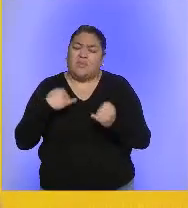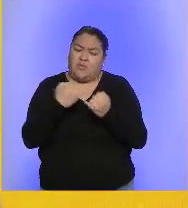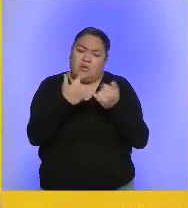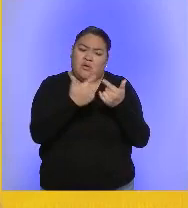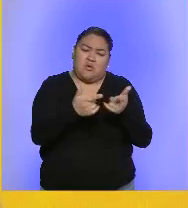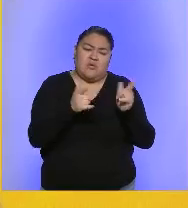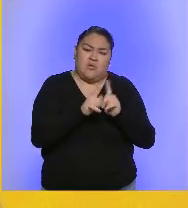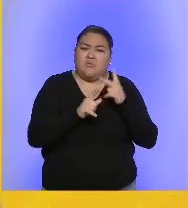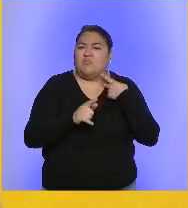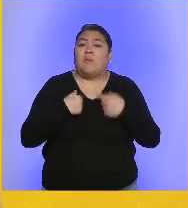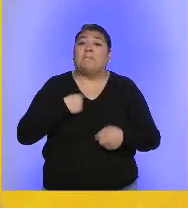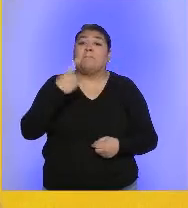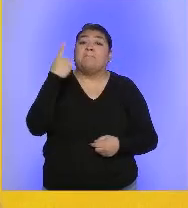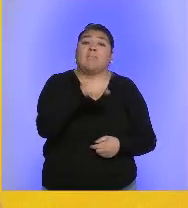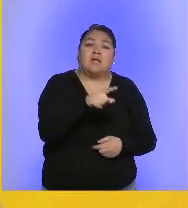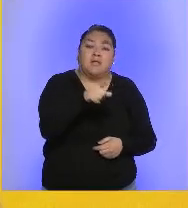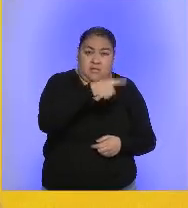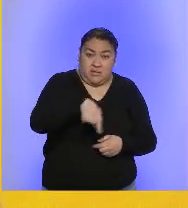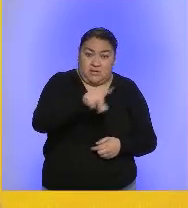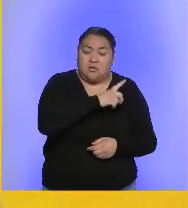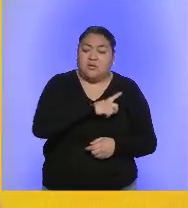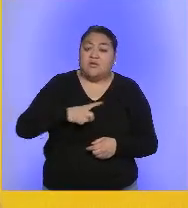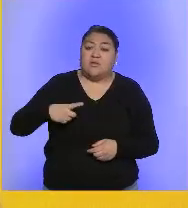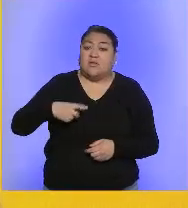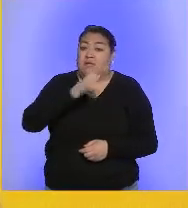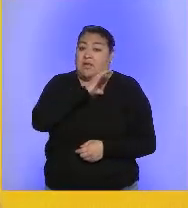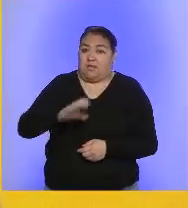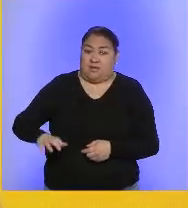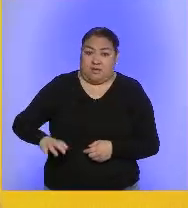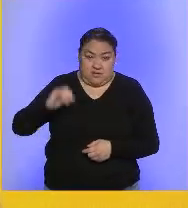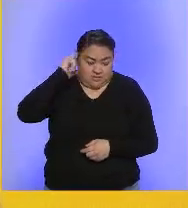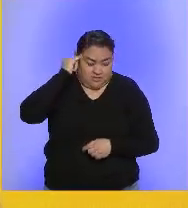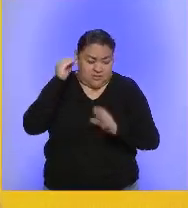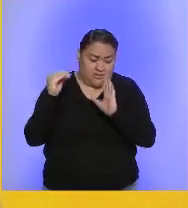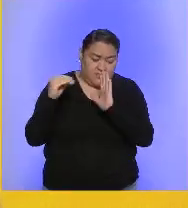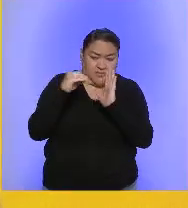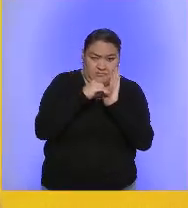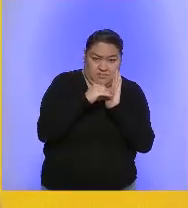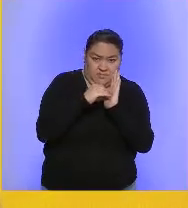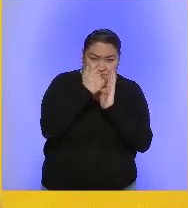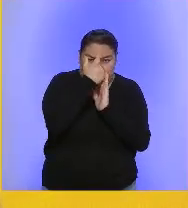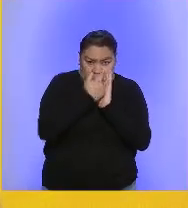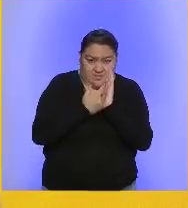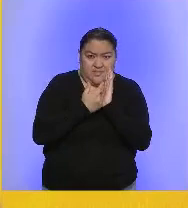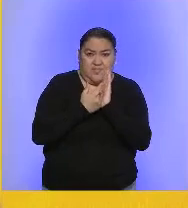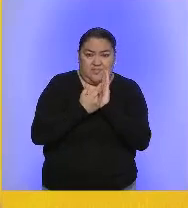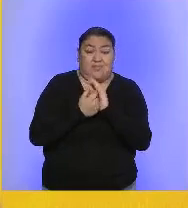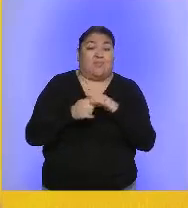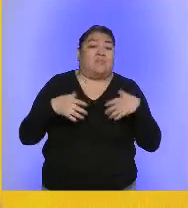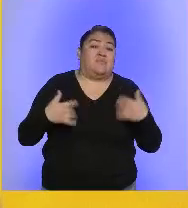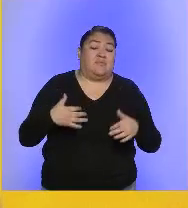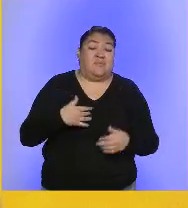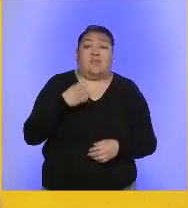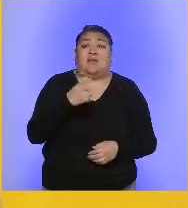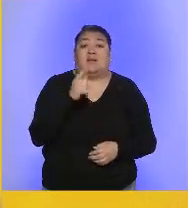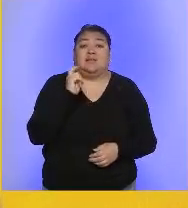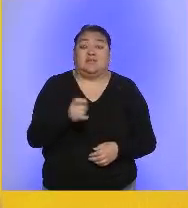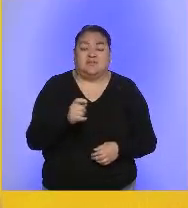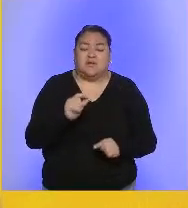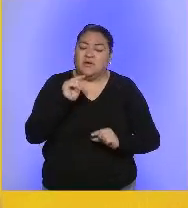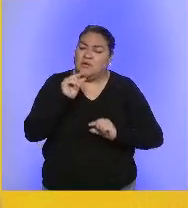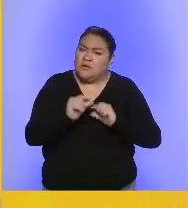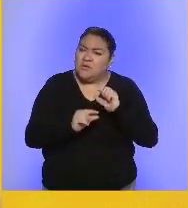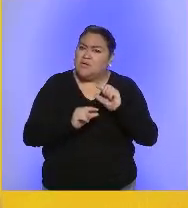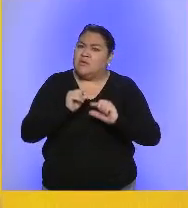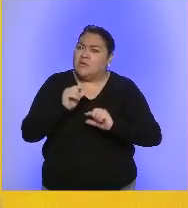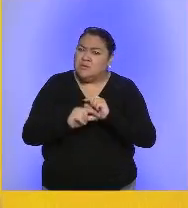registraran candidatos indígenas. Sin duda, esto se intenta hacer una participación igualitaria